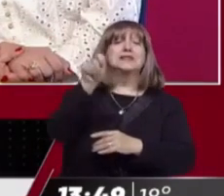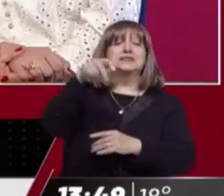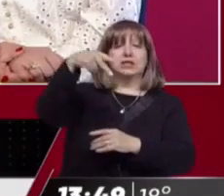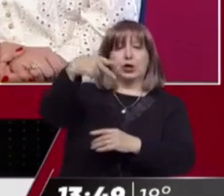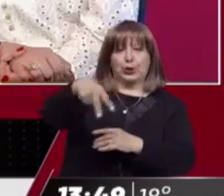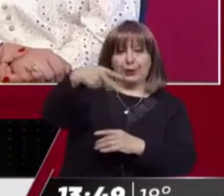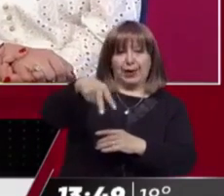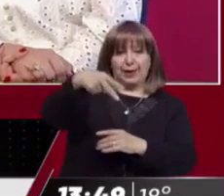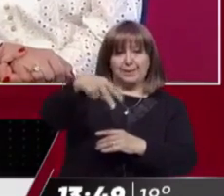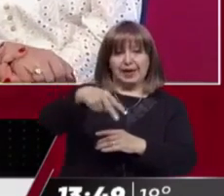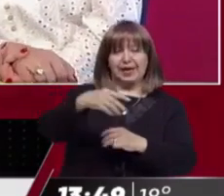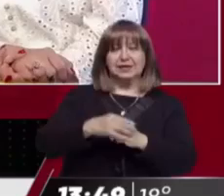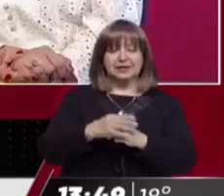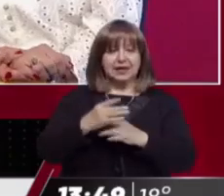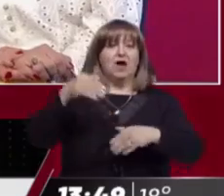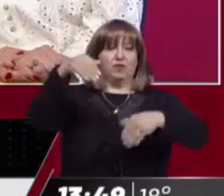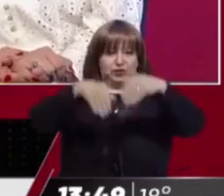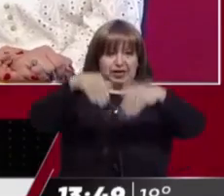pasar? Sí, sí.